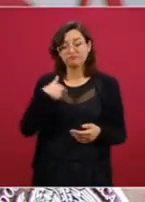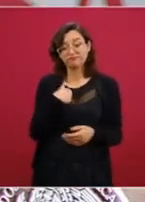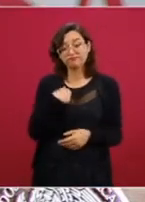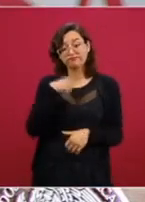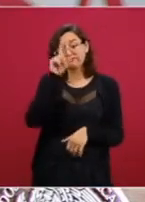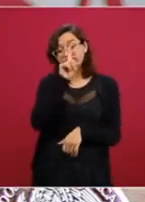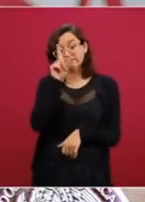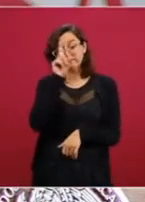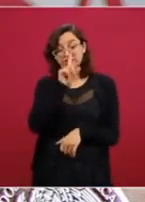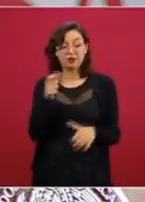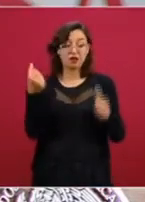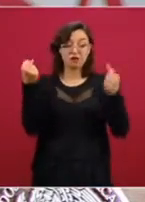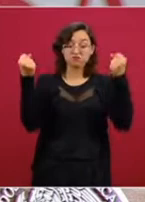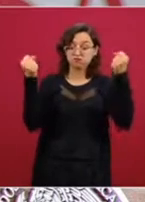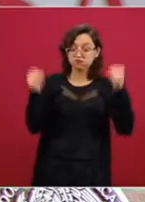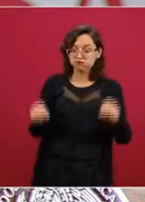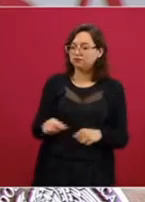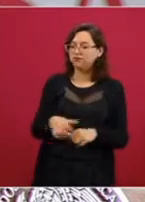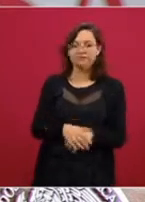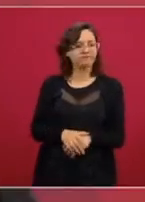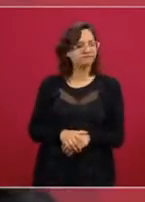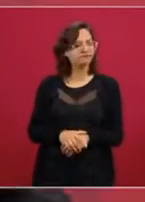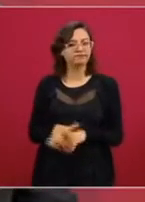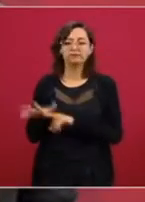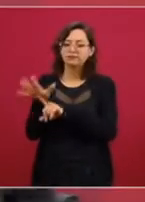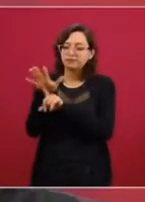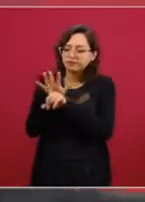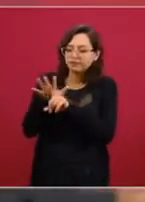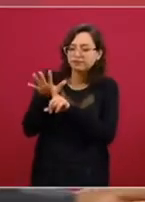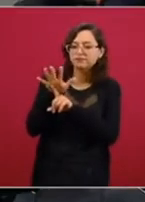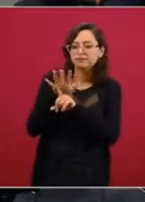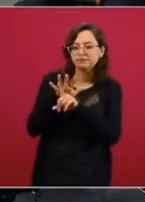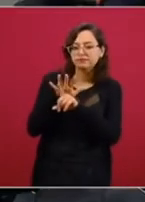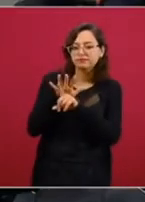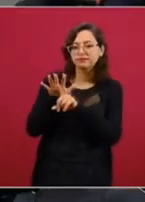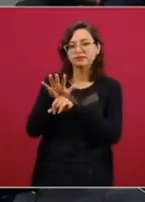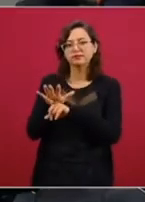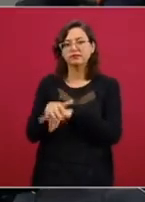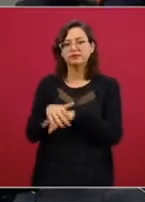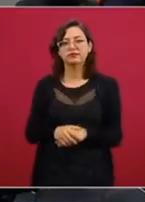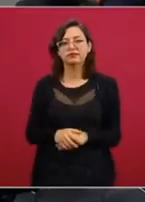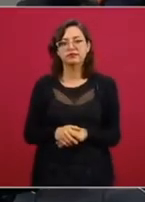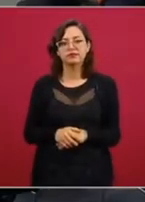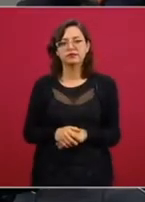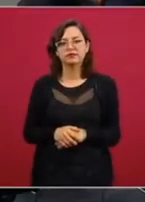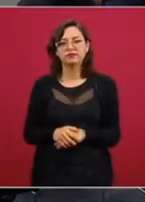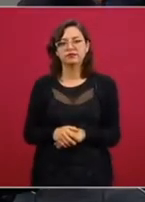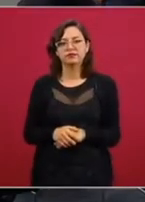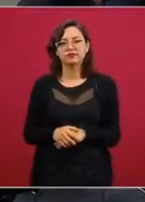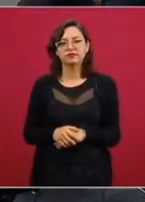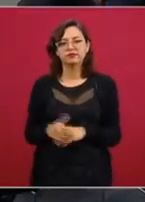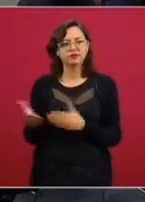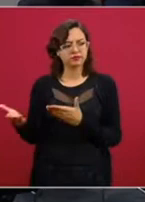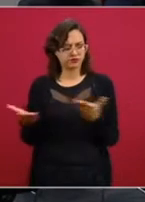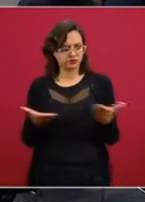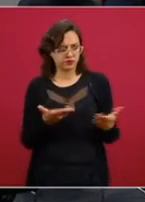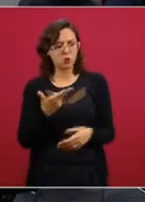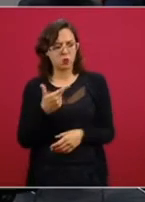fuerza, persuadir, convencer, pero Hugo puede también expresar